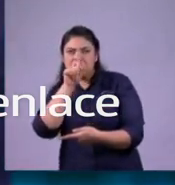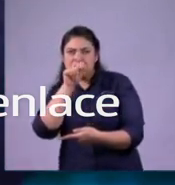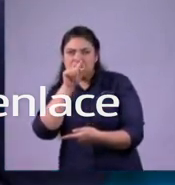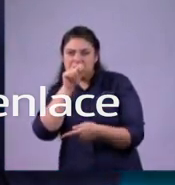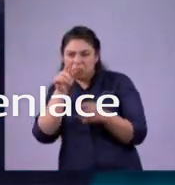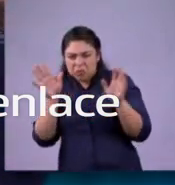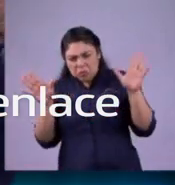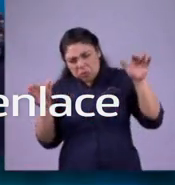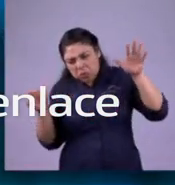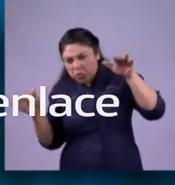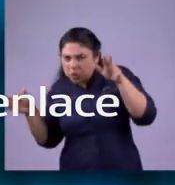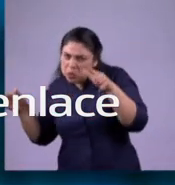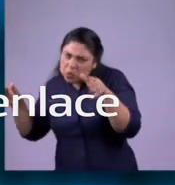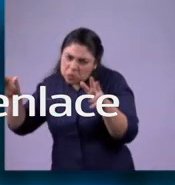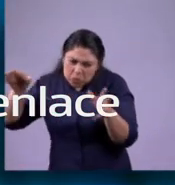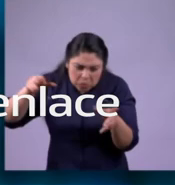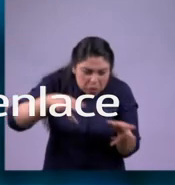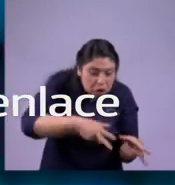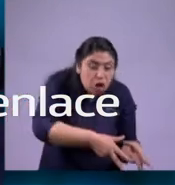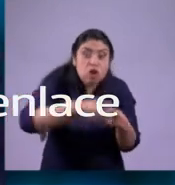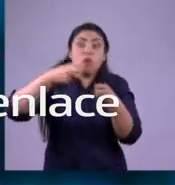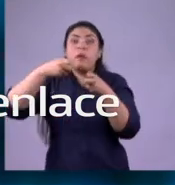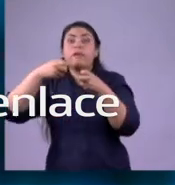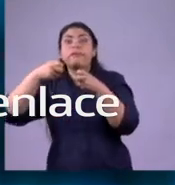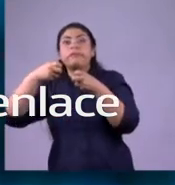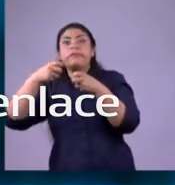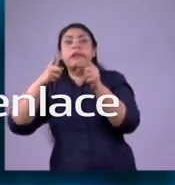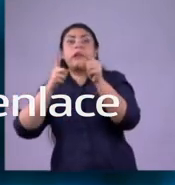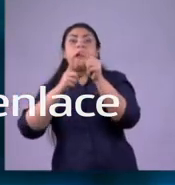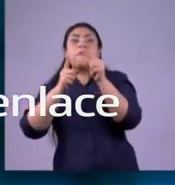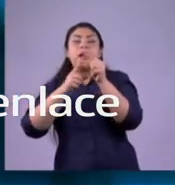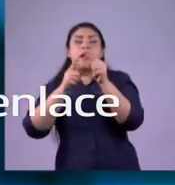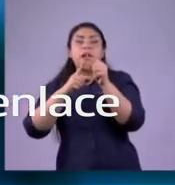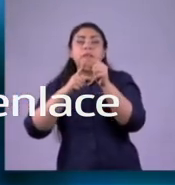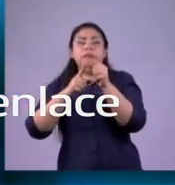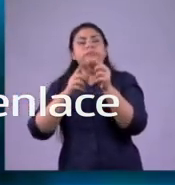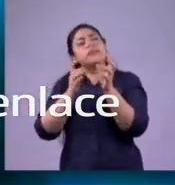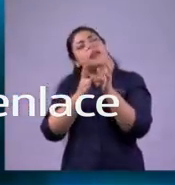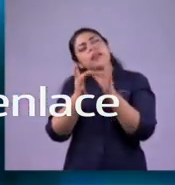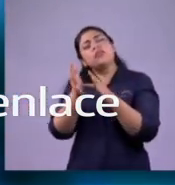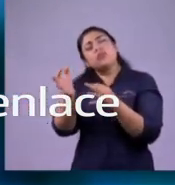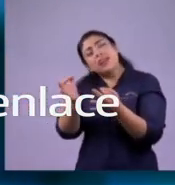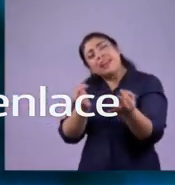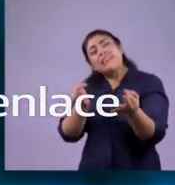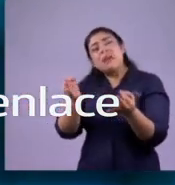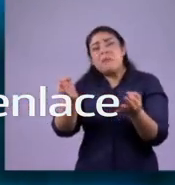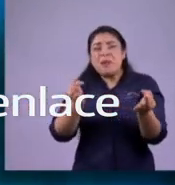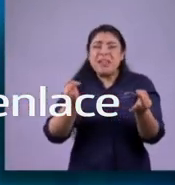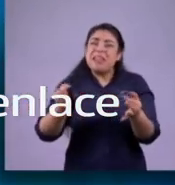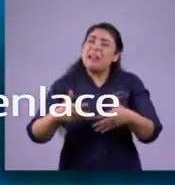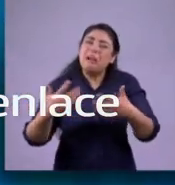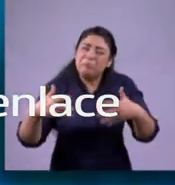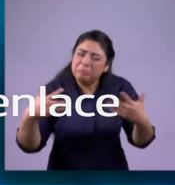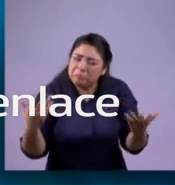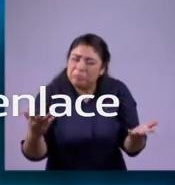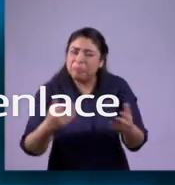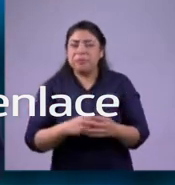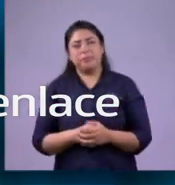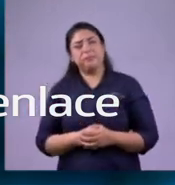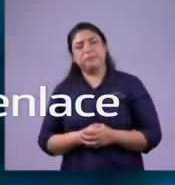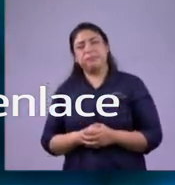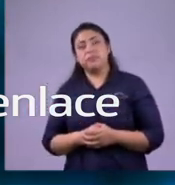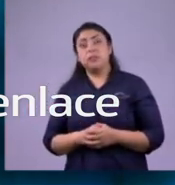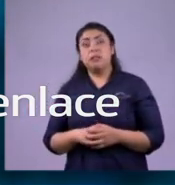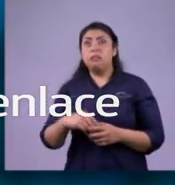y roban la semilla de la palabra y entonces se le explica acá lo que ocurre la interpretación de esto es que cuando